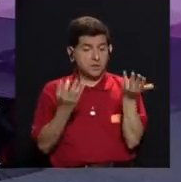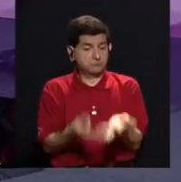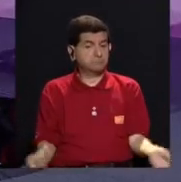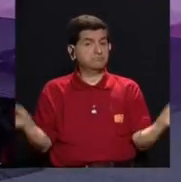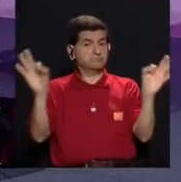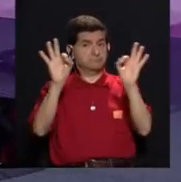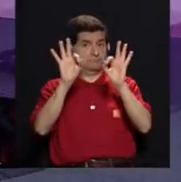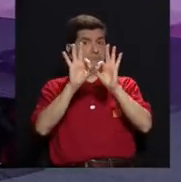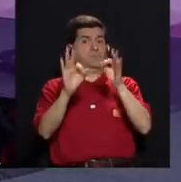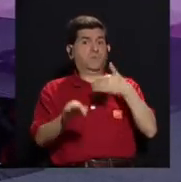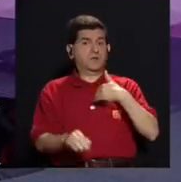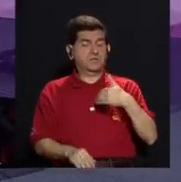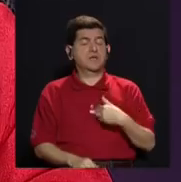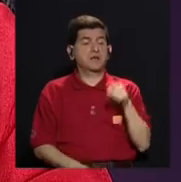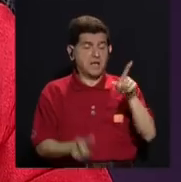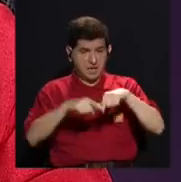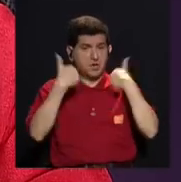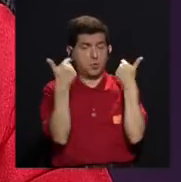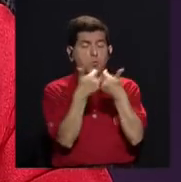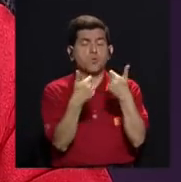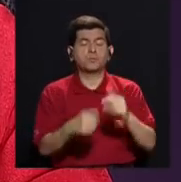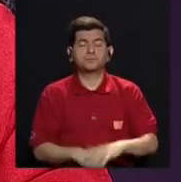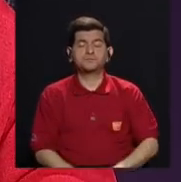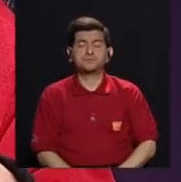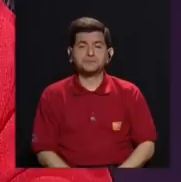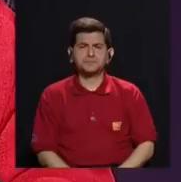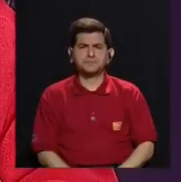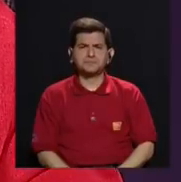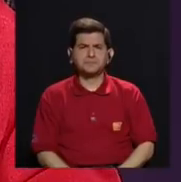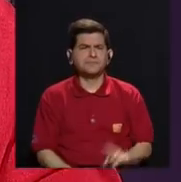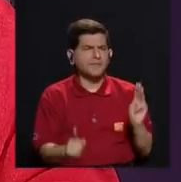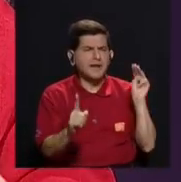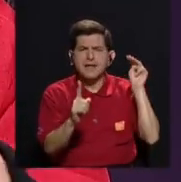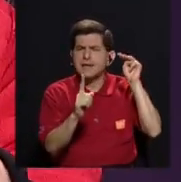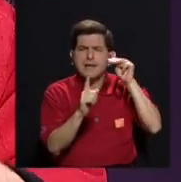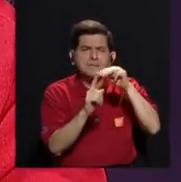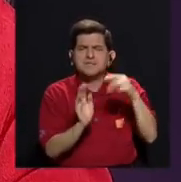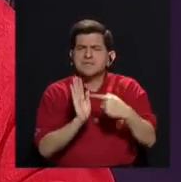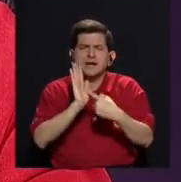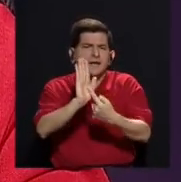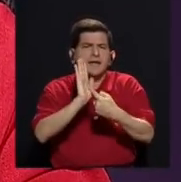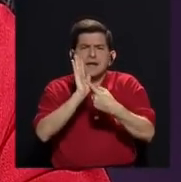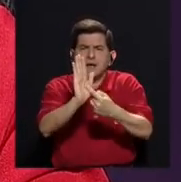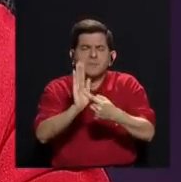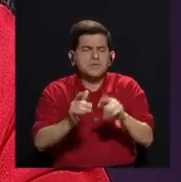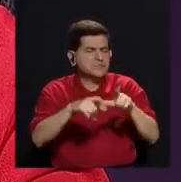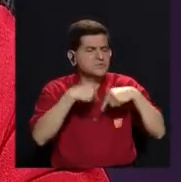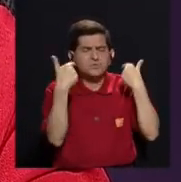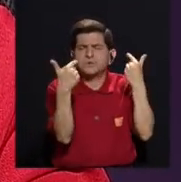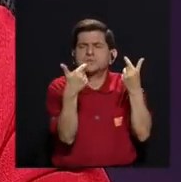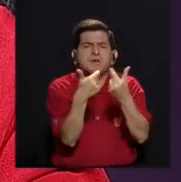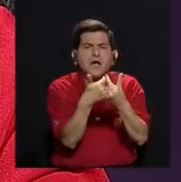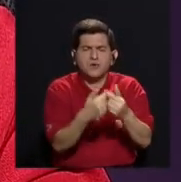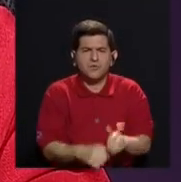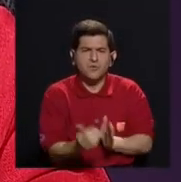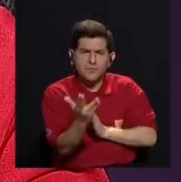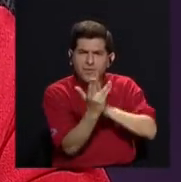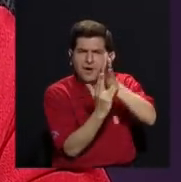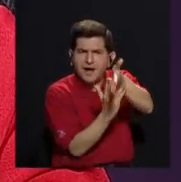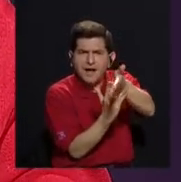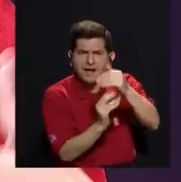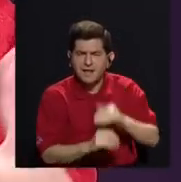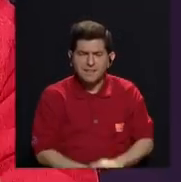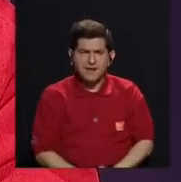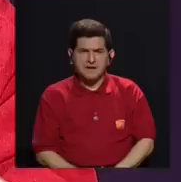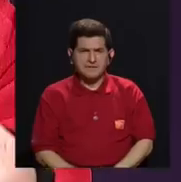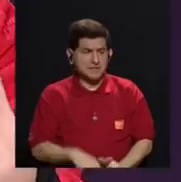importantes de av suma y que crees que es el mensaje que manda que envía o suba con este con este digamos